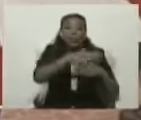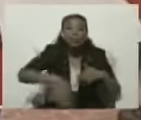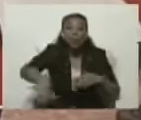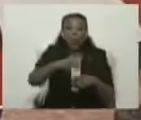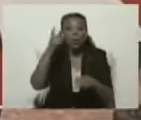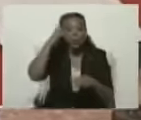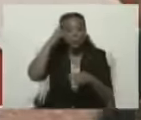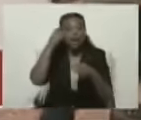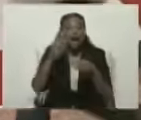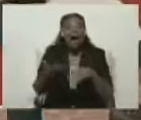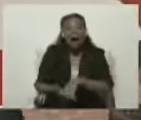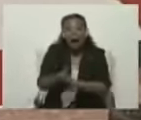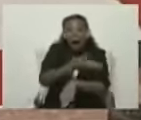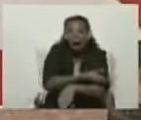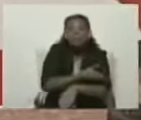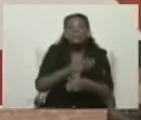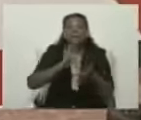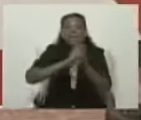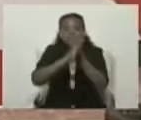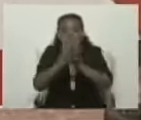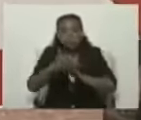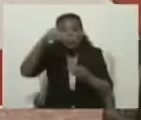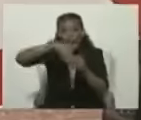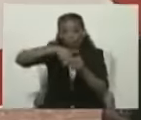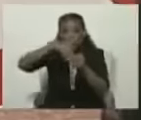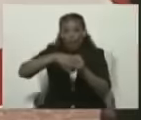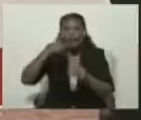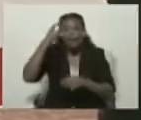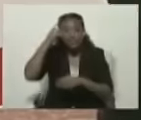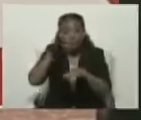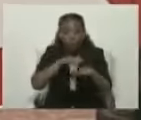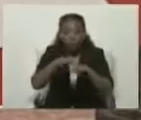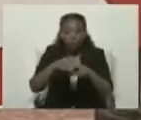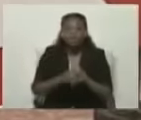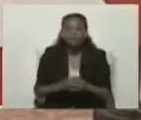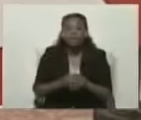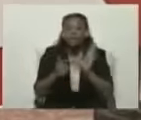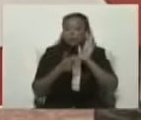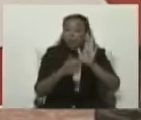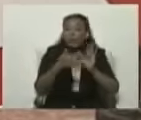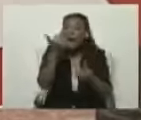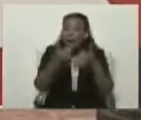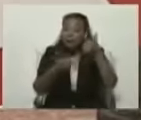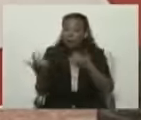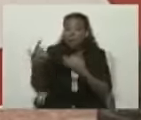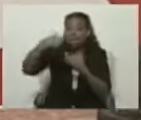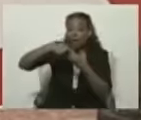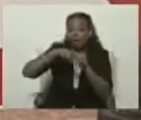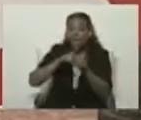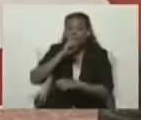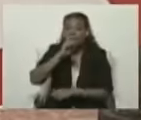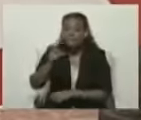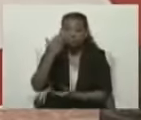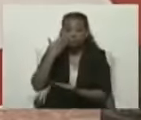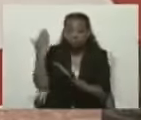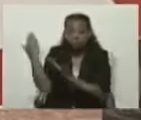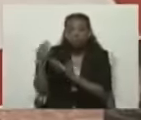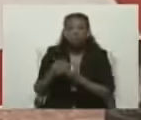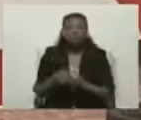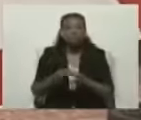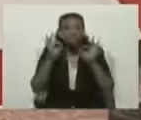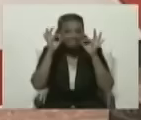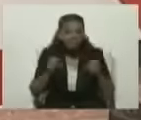de cara al cierre de campaña electoral el próximo jueves. Destacaba que el candidato del Gran Polo Patriótico, Nicolás Maduro,